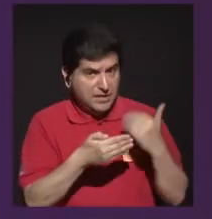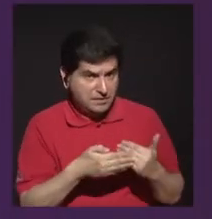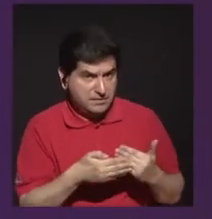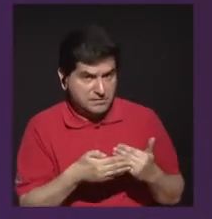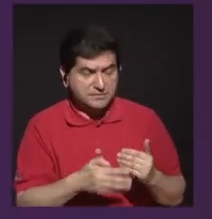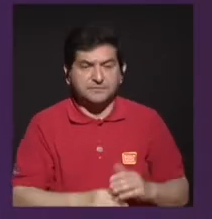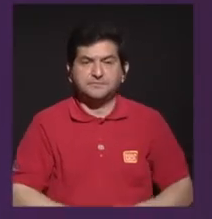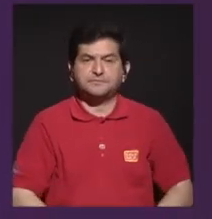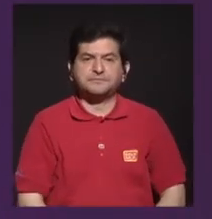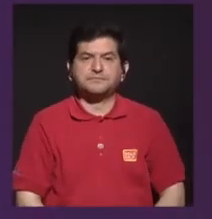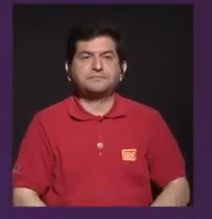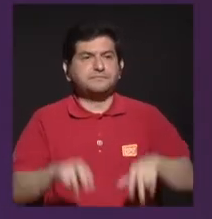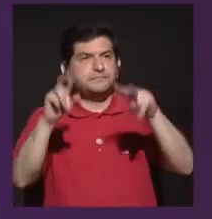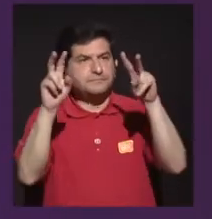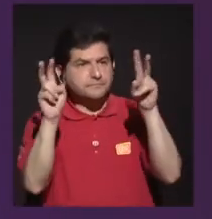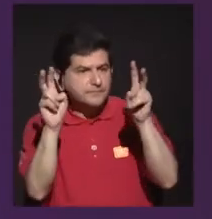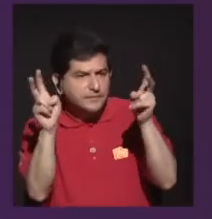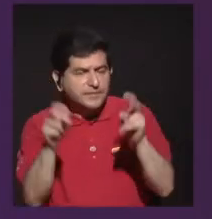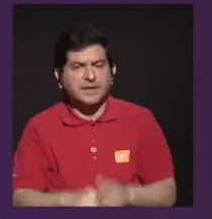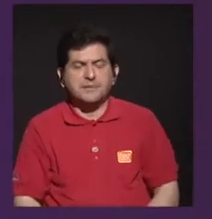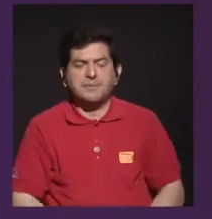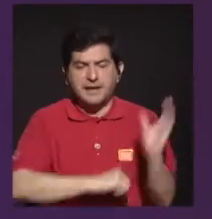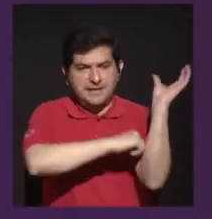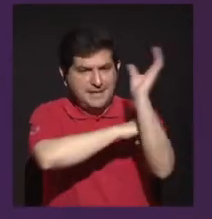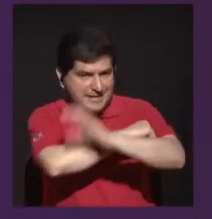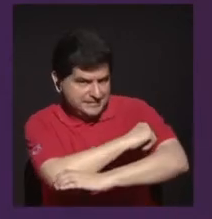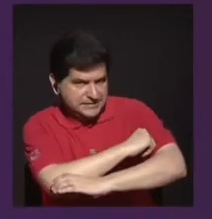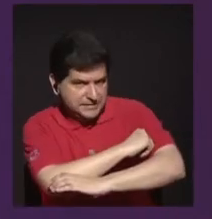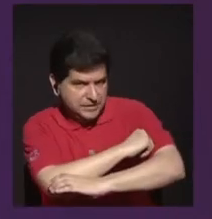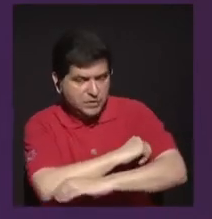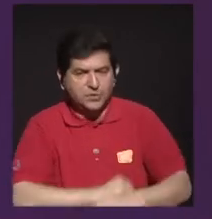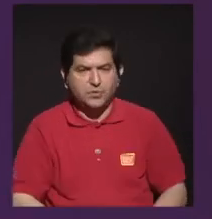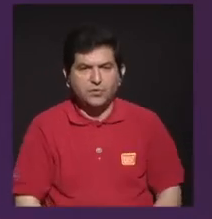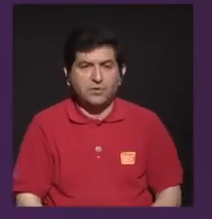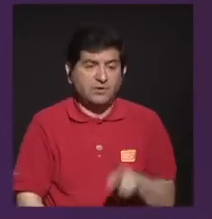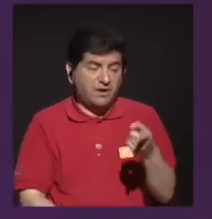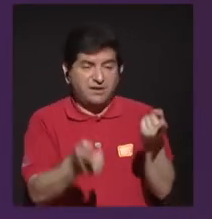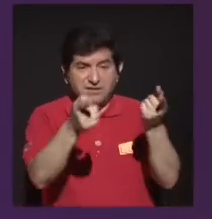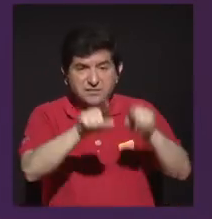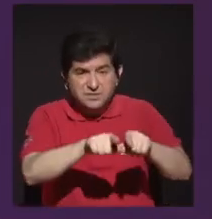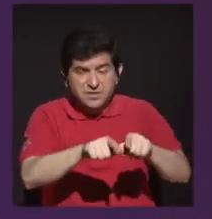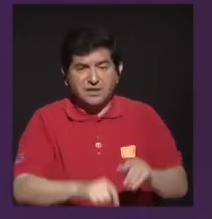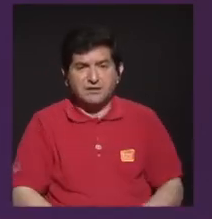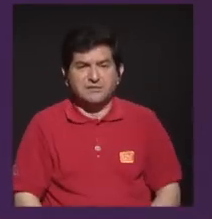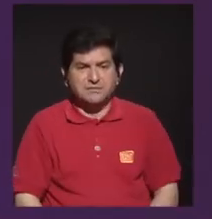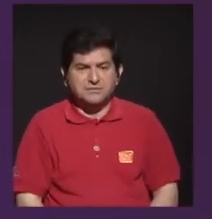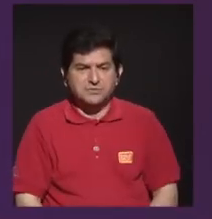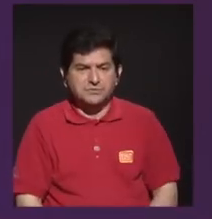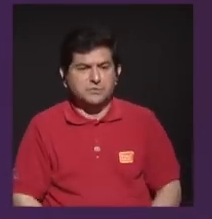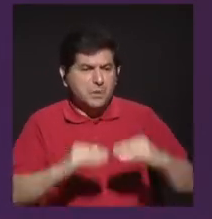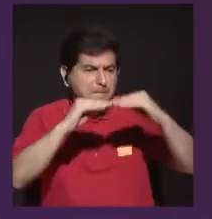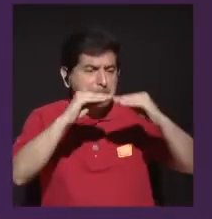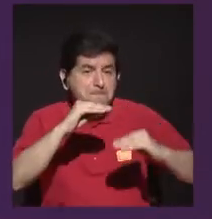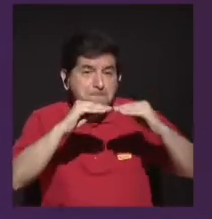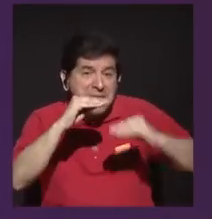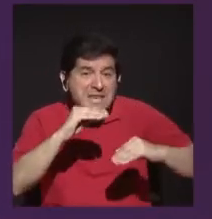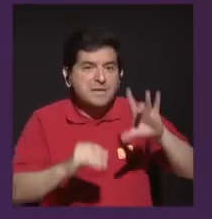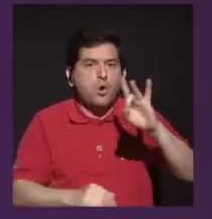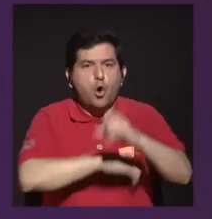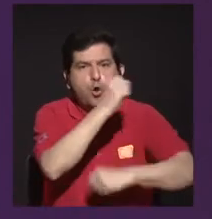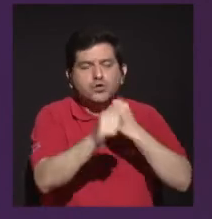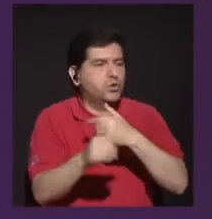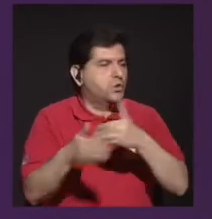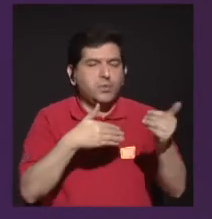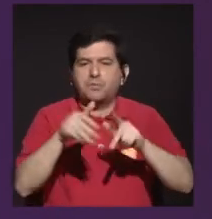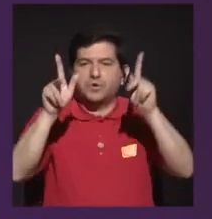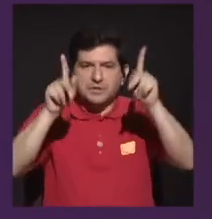ejemplo, el tema de las condenas que tienen un mínimo de 8 años para cualquier persona